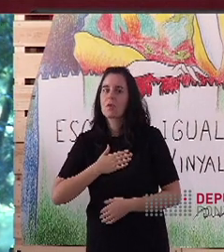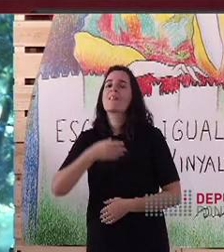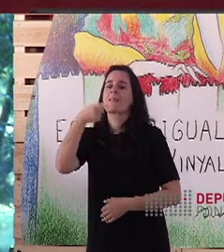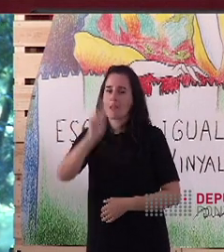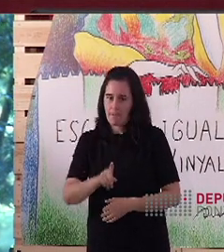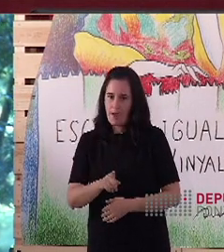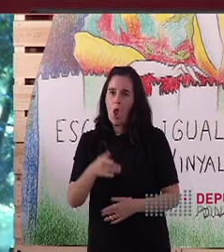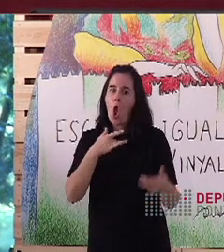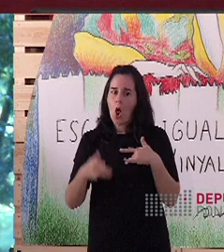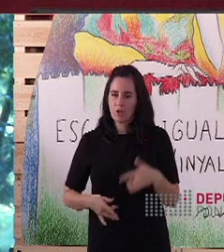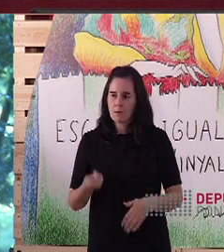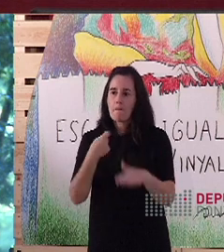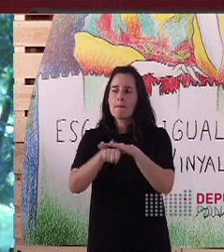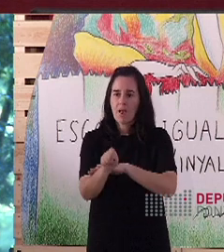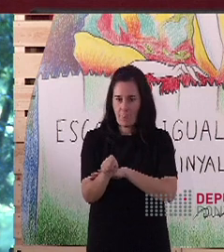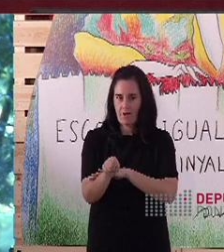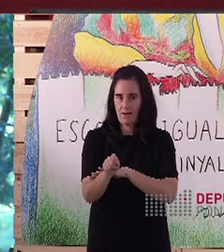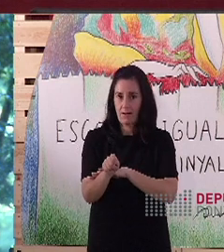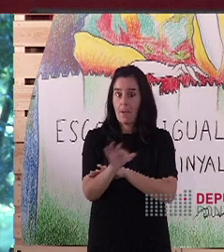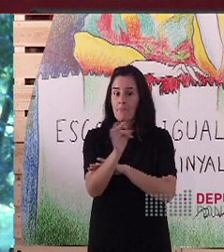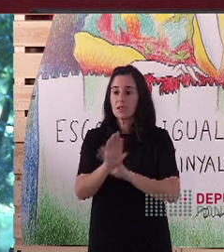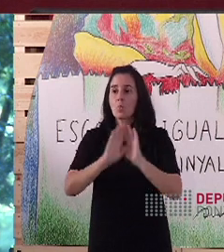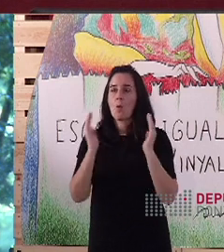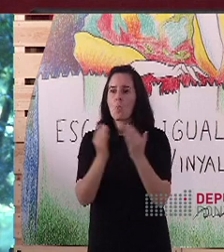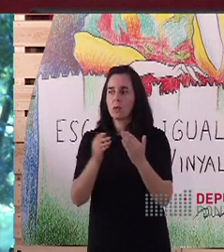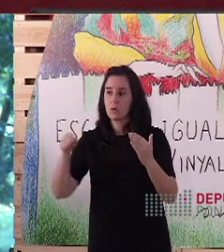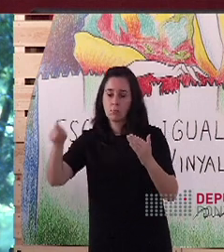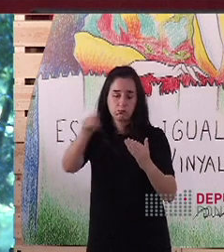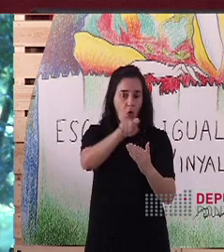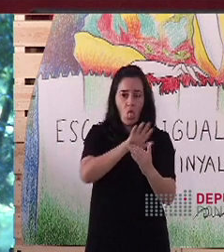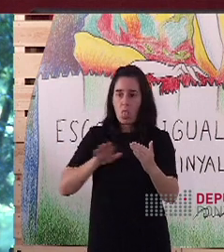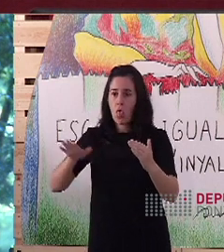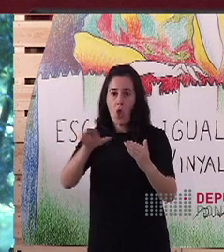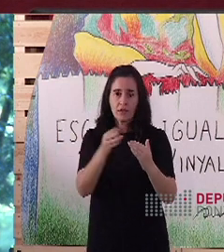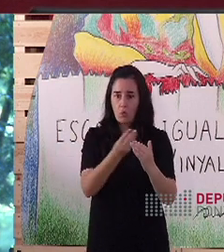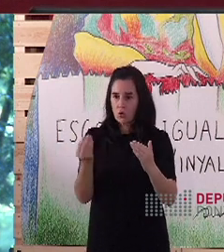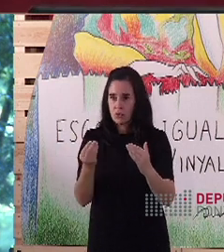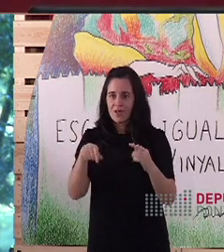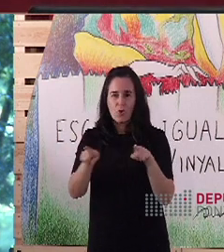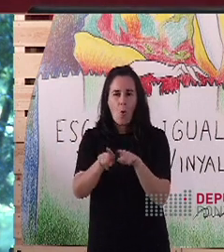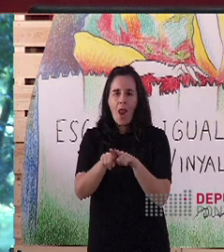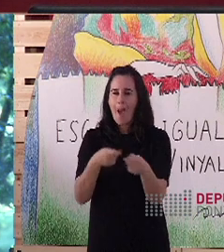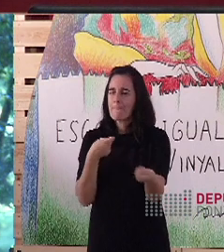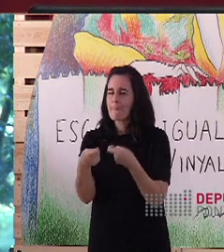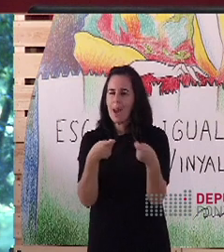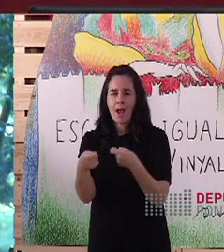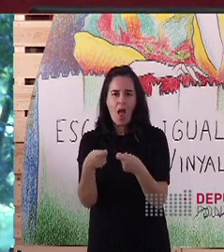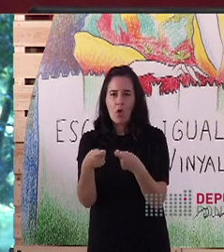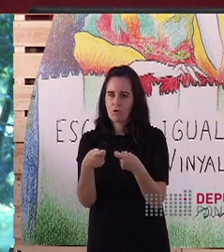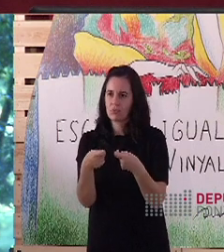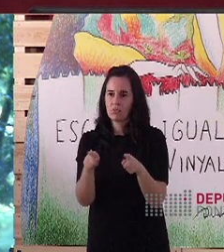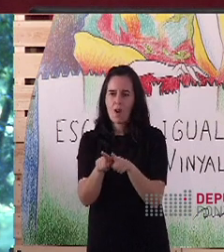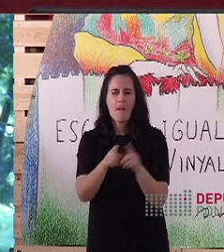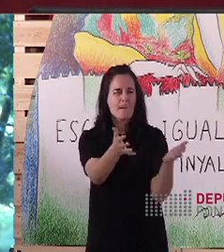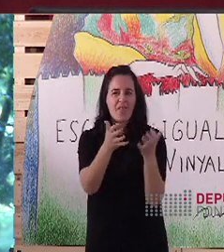ventas de órganos y que en muchas partes del mundo se está convirtiendo en un nicho de mercado que da unos